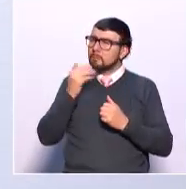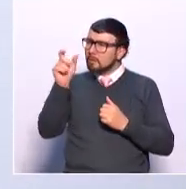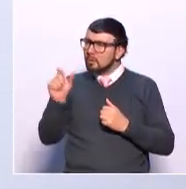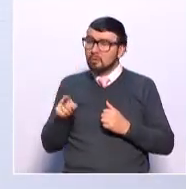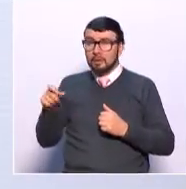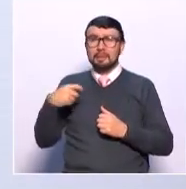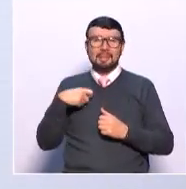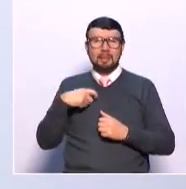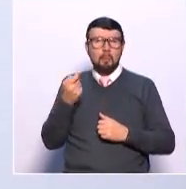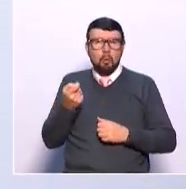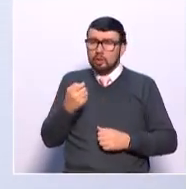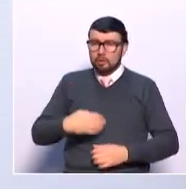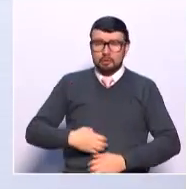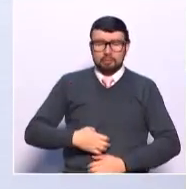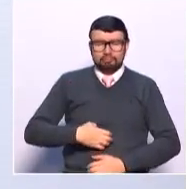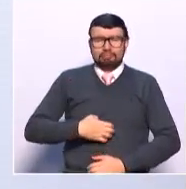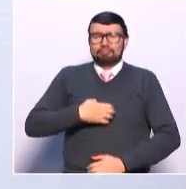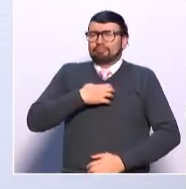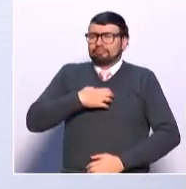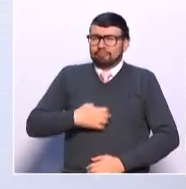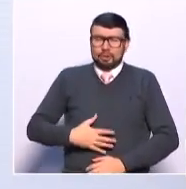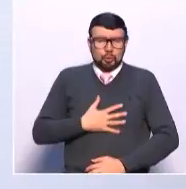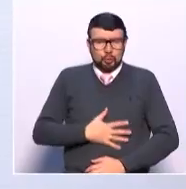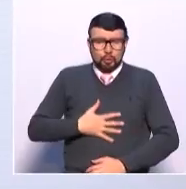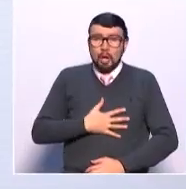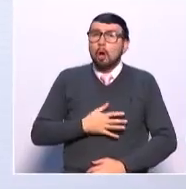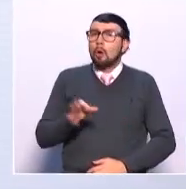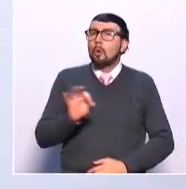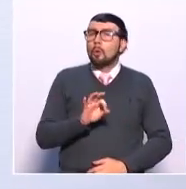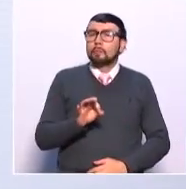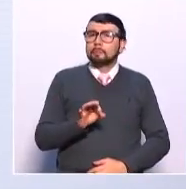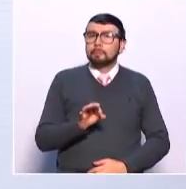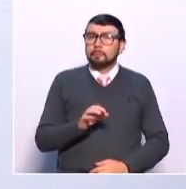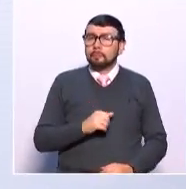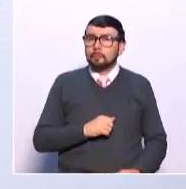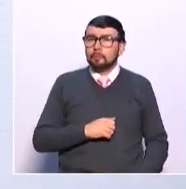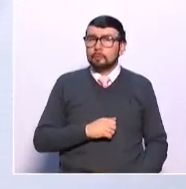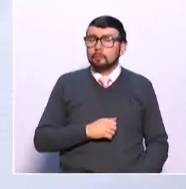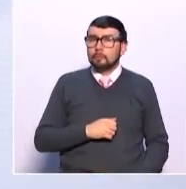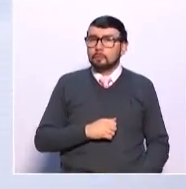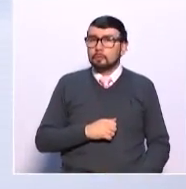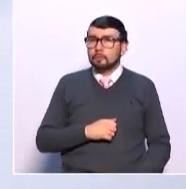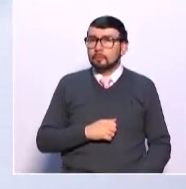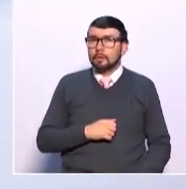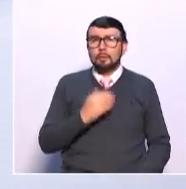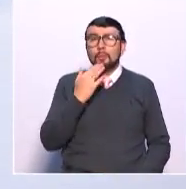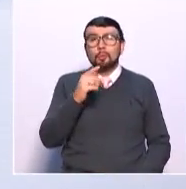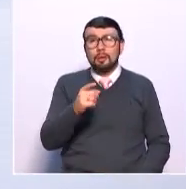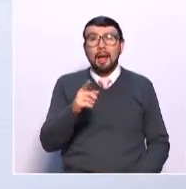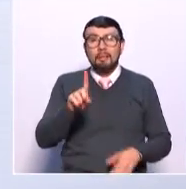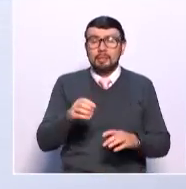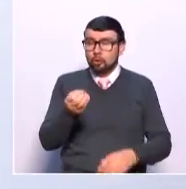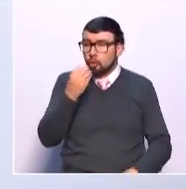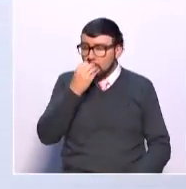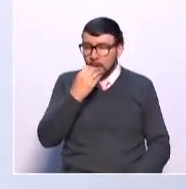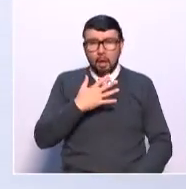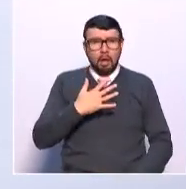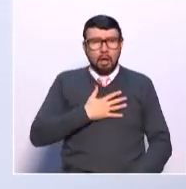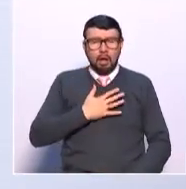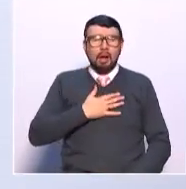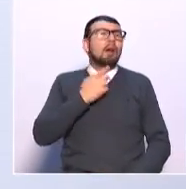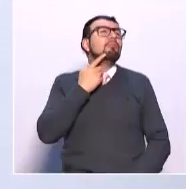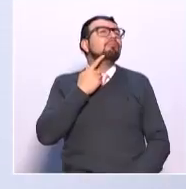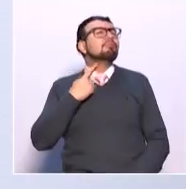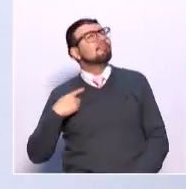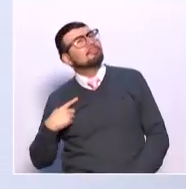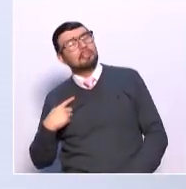reflujo tiene un ser digamos un qualcomm cuando ustedes comen y se ahogan que dice que se les fue por el